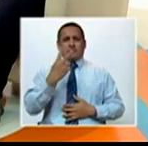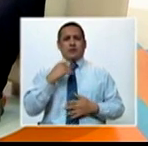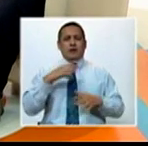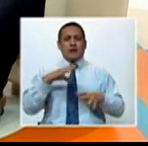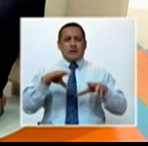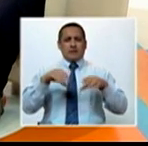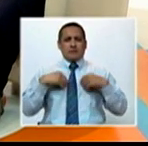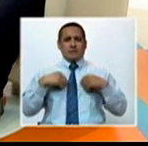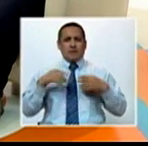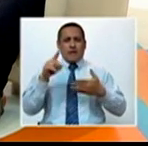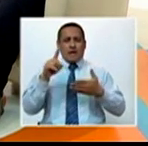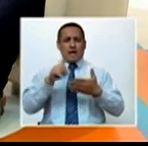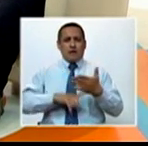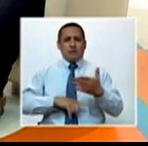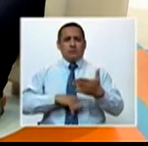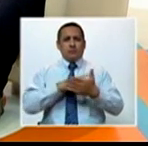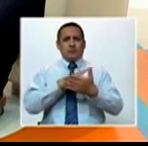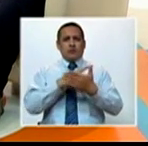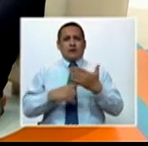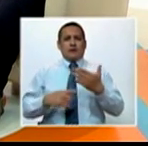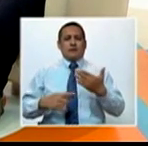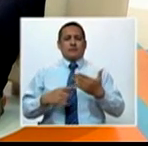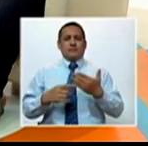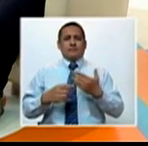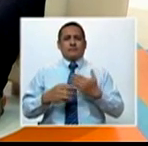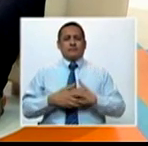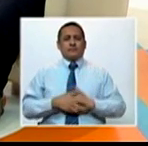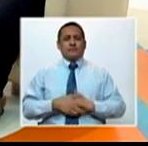exactamente. Ahí que,